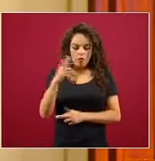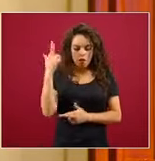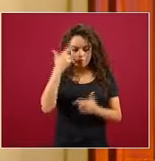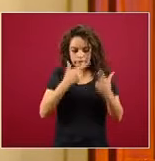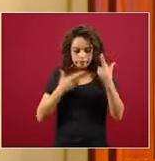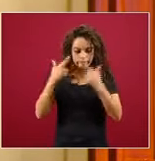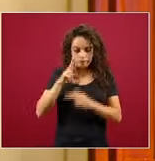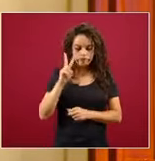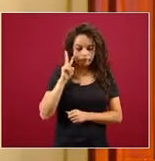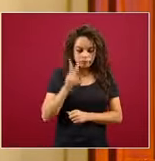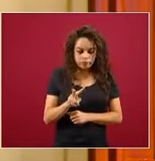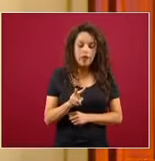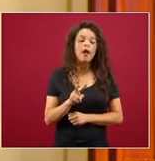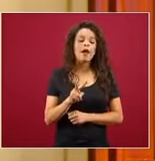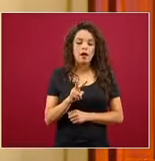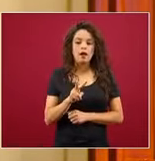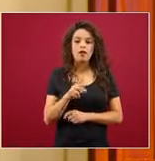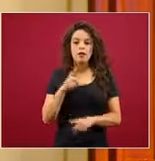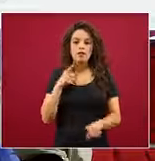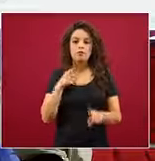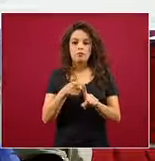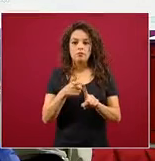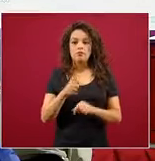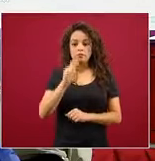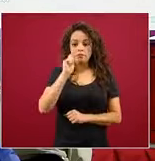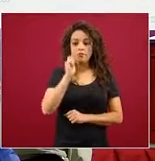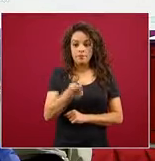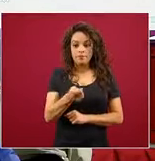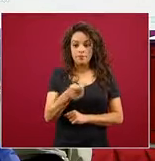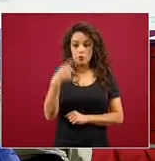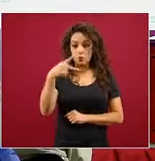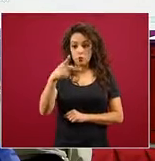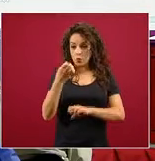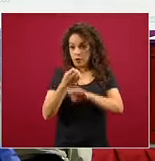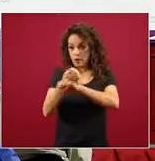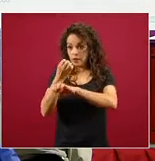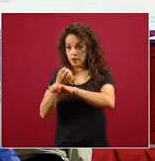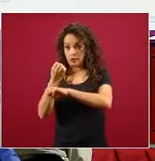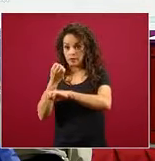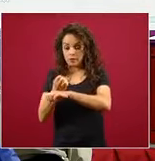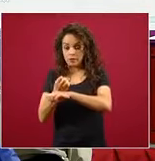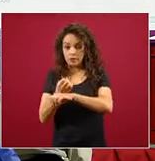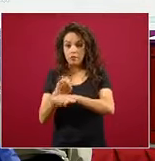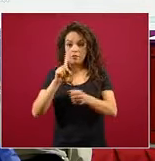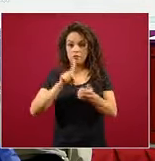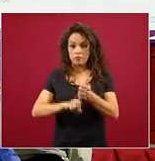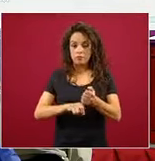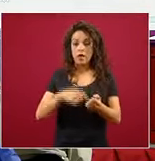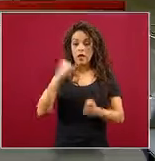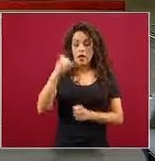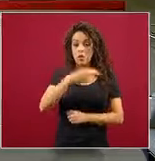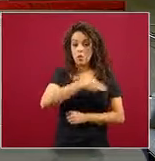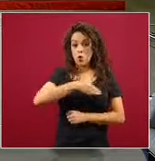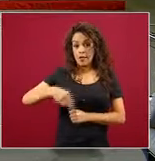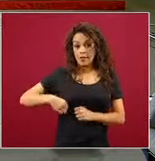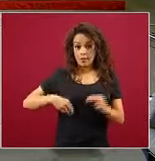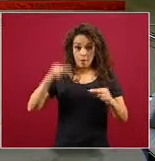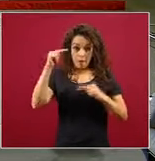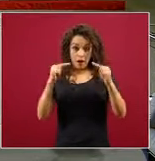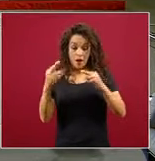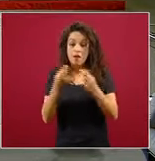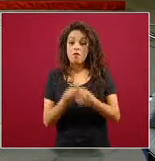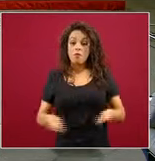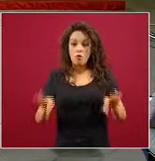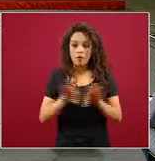conocimiento directo de los determinantes que tienen a nivel estatal, pero también muy importante a nivel municipal, definir